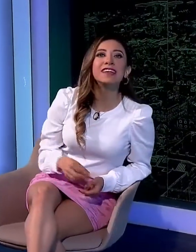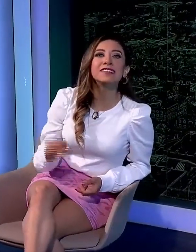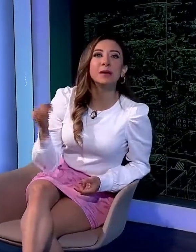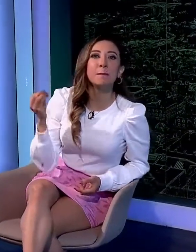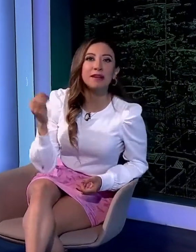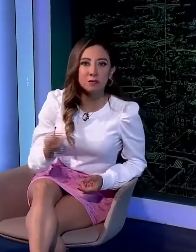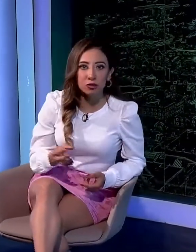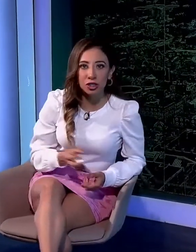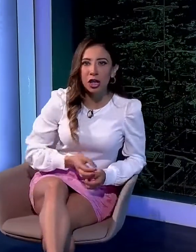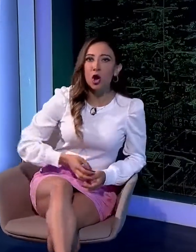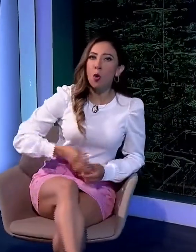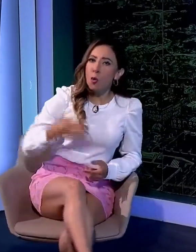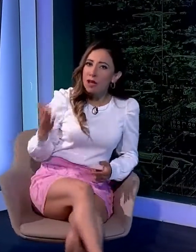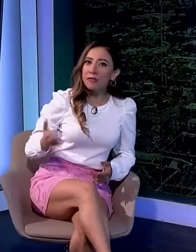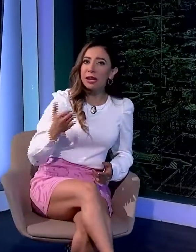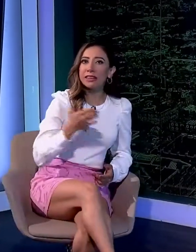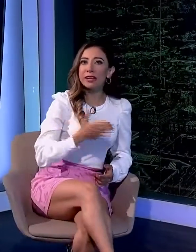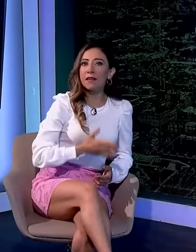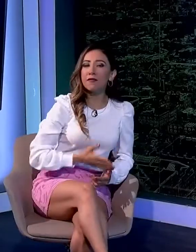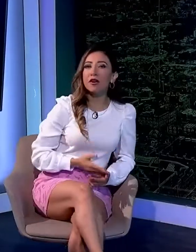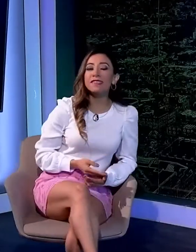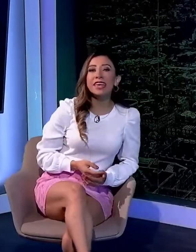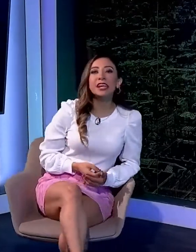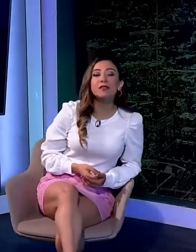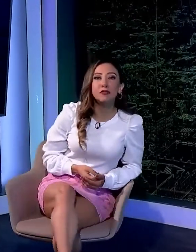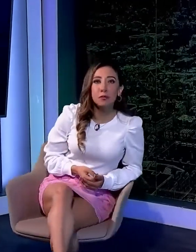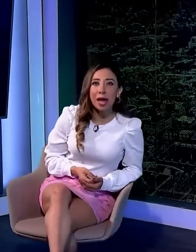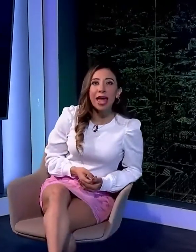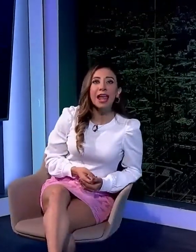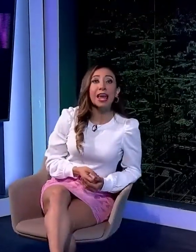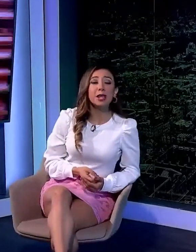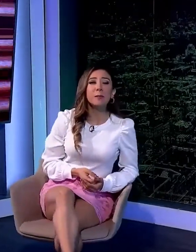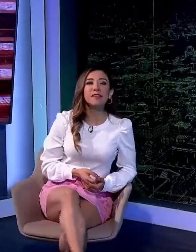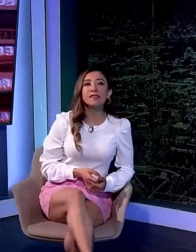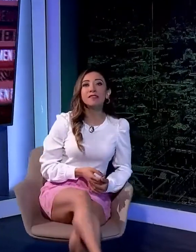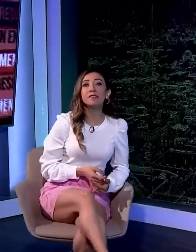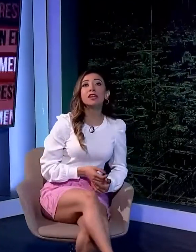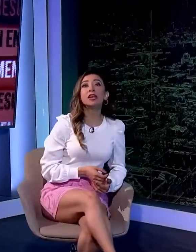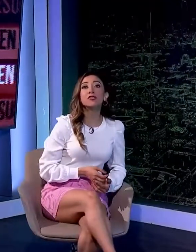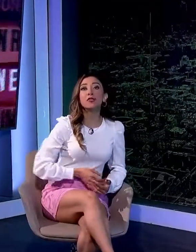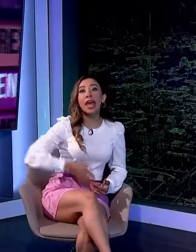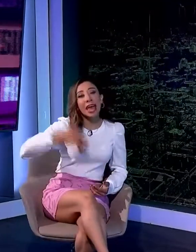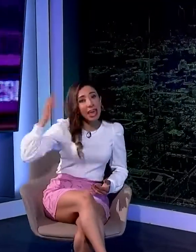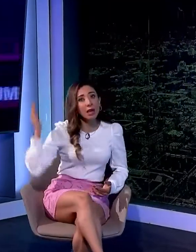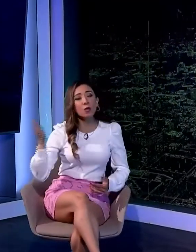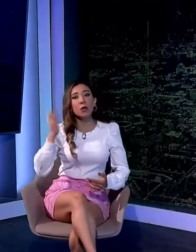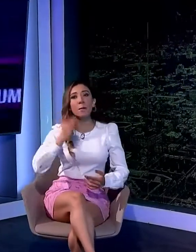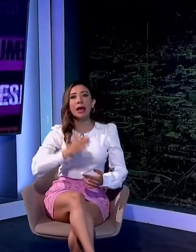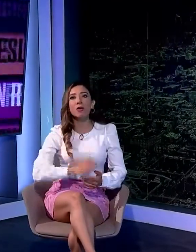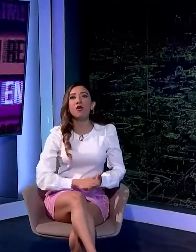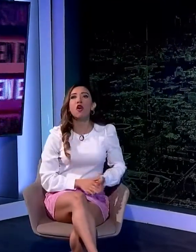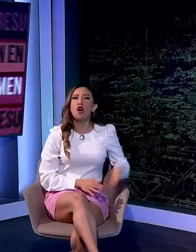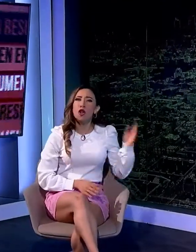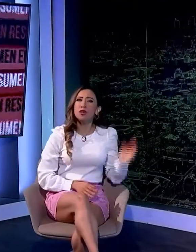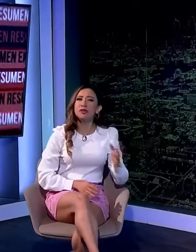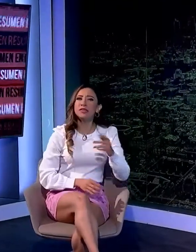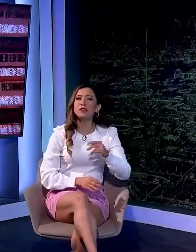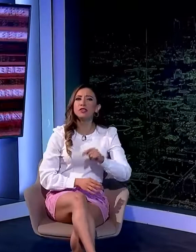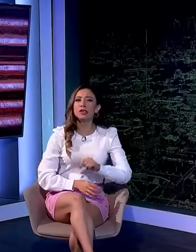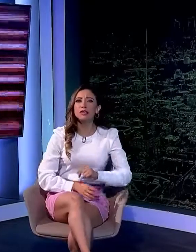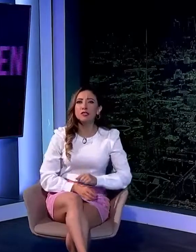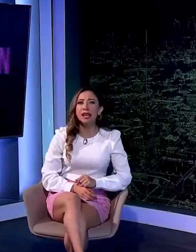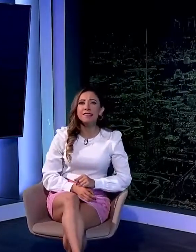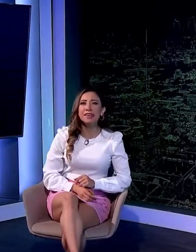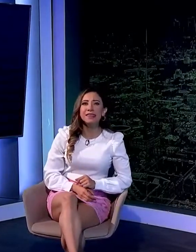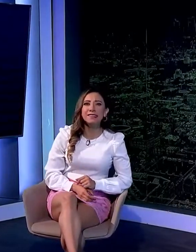Feria del Cempasúchil, una feria alterna de flores en Reforma, la representación de La Llorona en Cuemanco, los